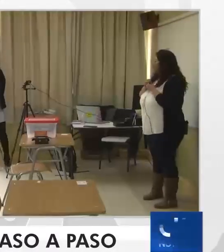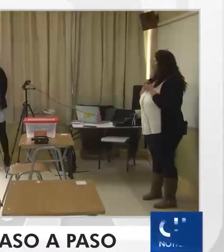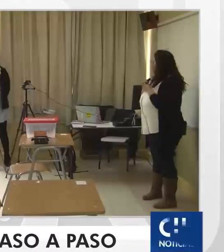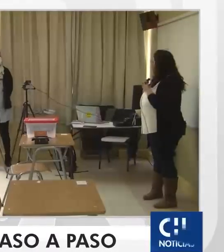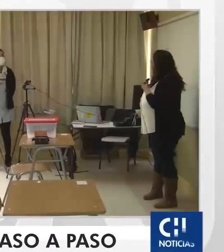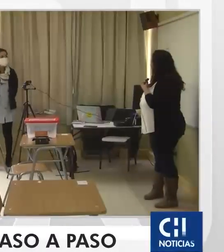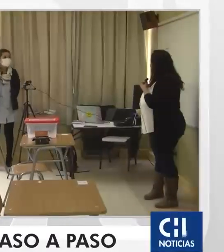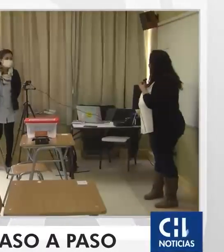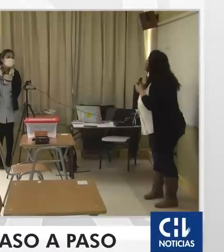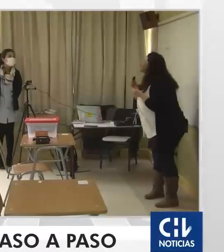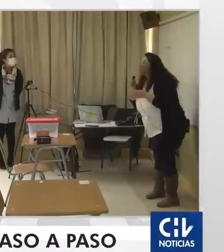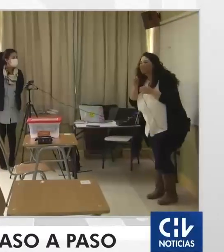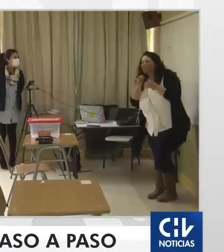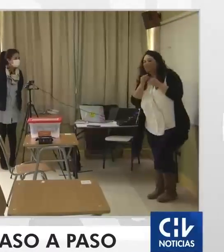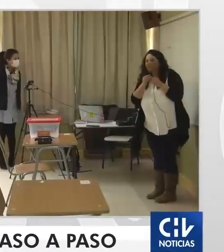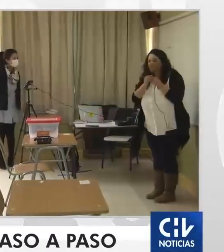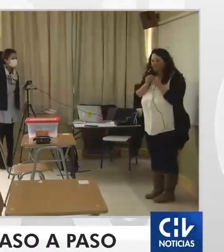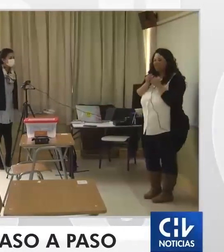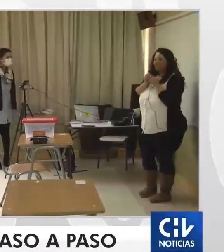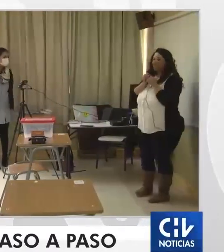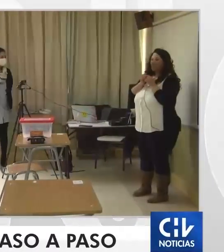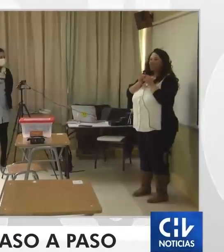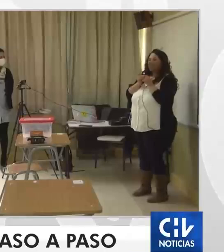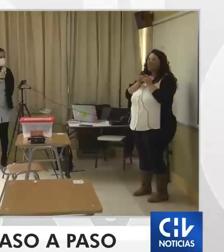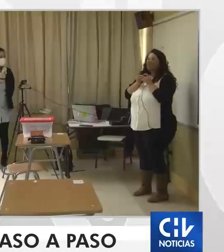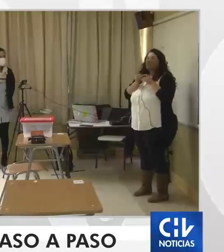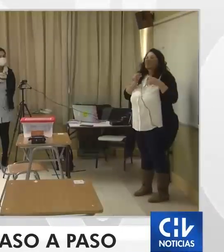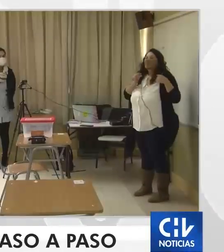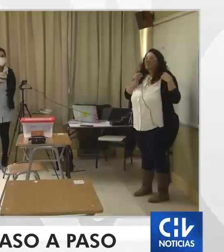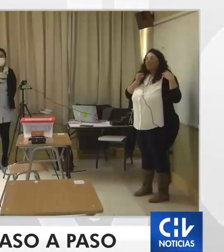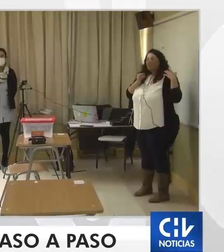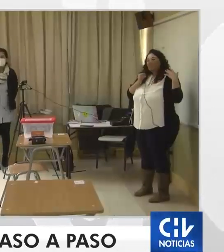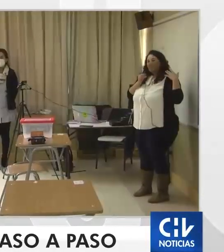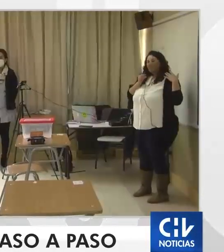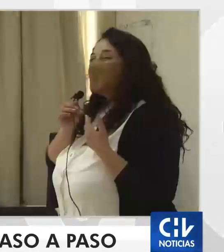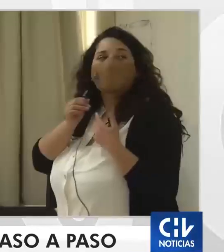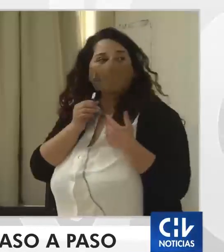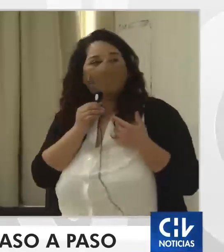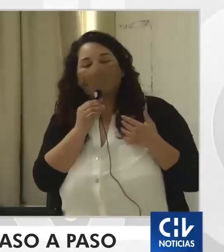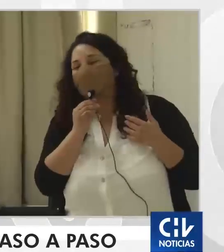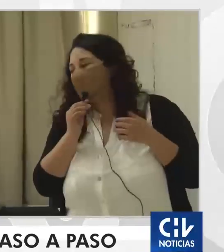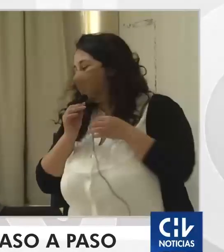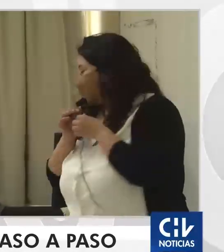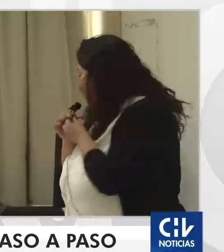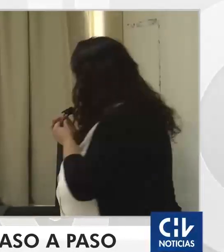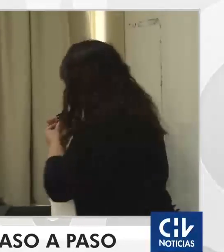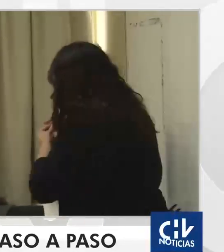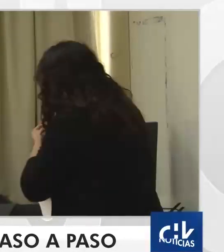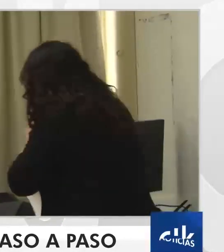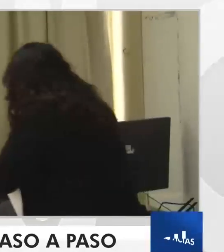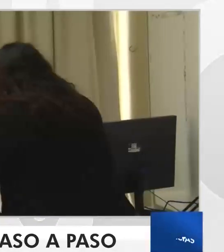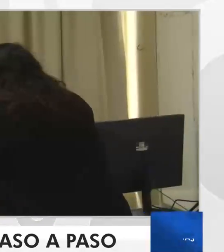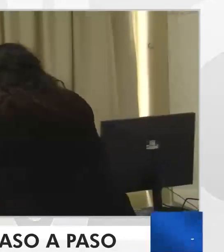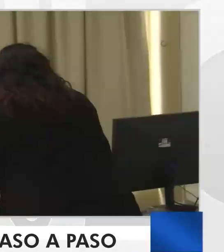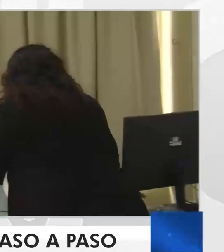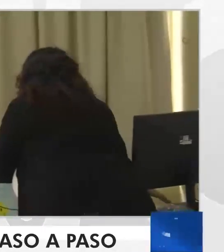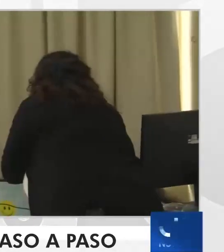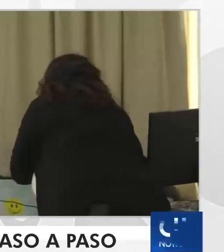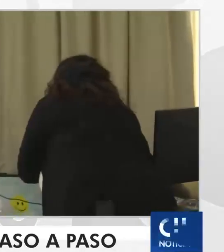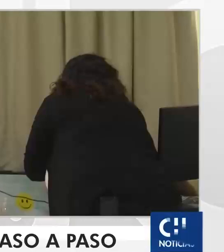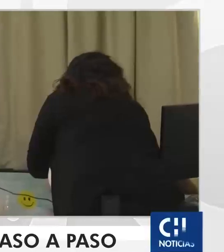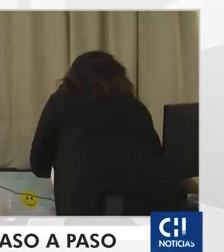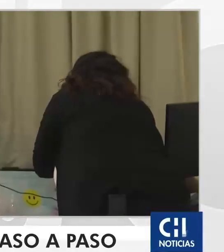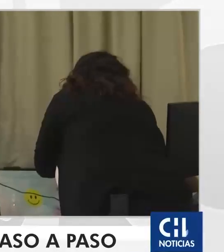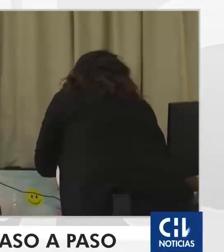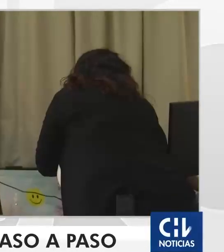síntesis es dar a conocer los principales resultados de la Jornada de Escucha Ciudadana sobre Educación Parvularia